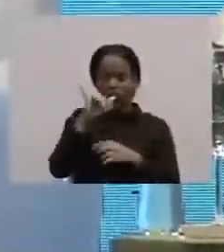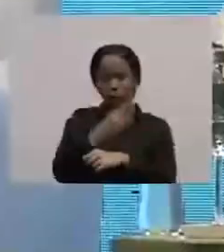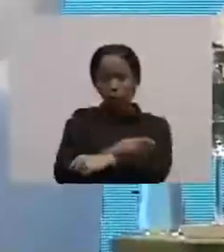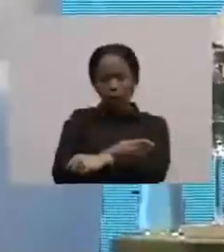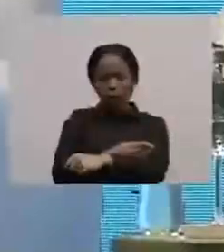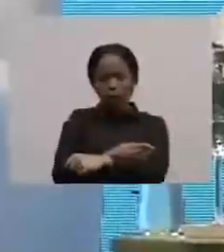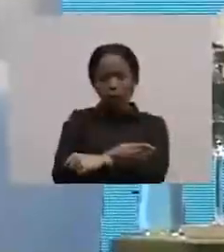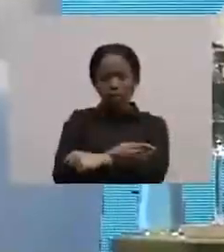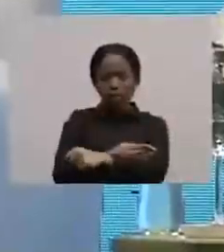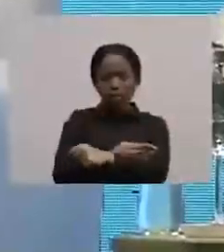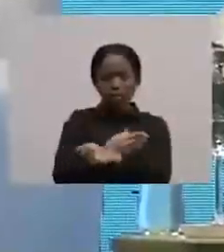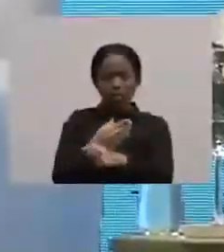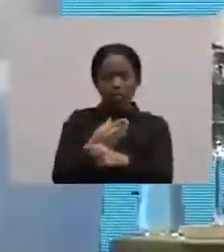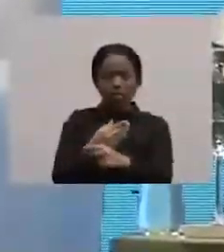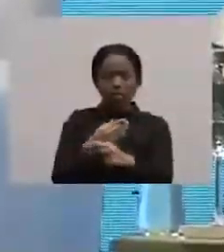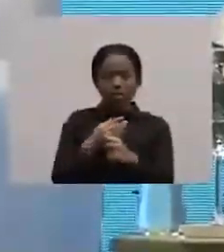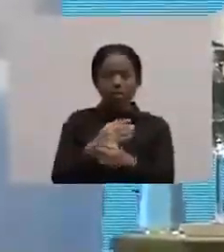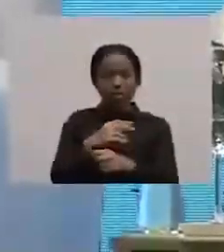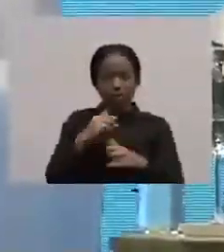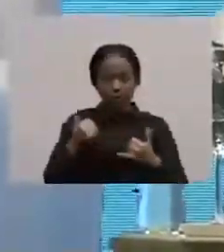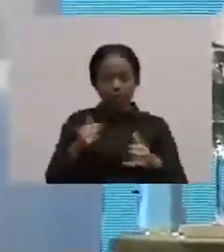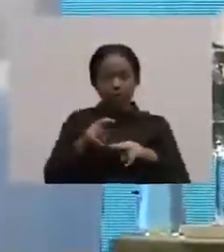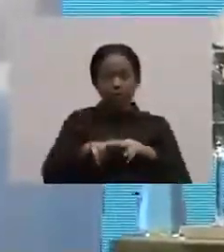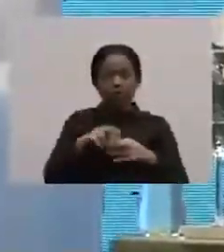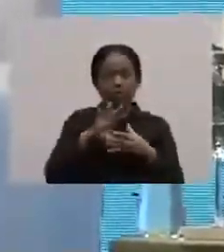como dicen. Por tanto,